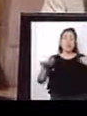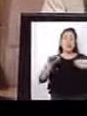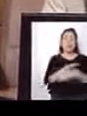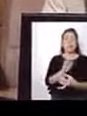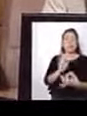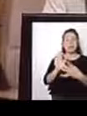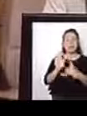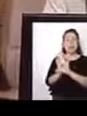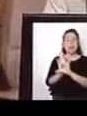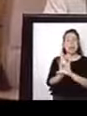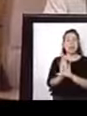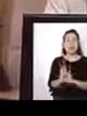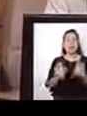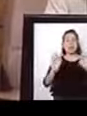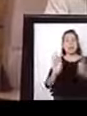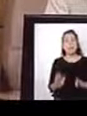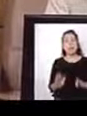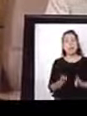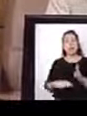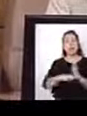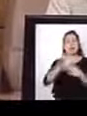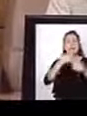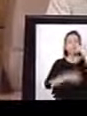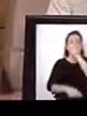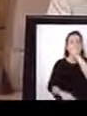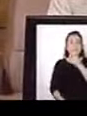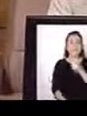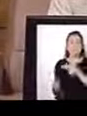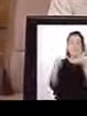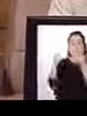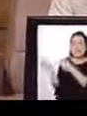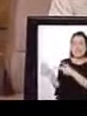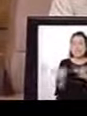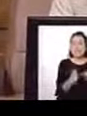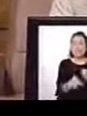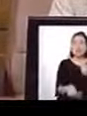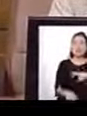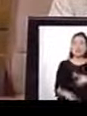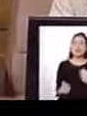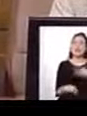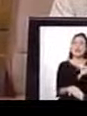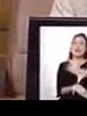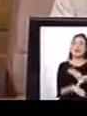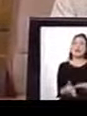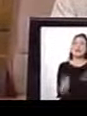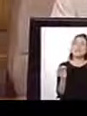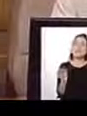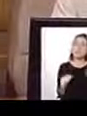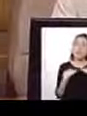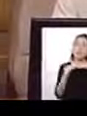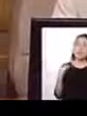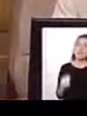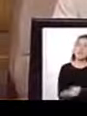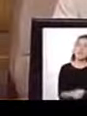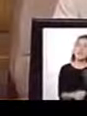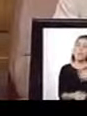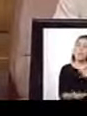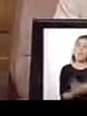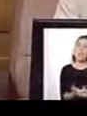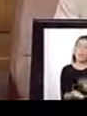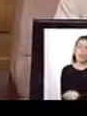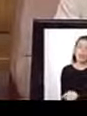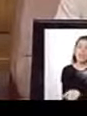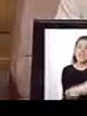por todas el narcoterrorismo en el sur. Necesitamos un país con estabilidad, donde vuelva a existir inversión y